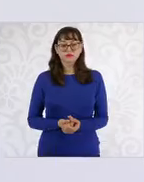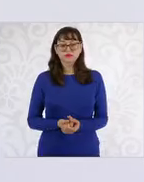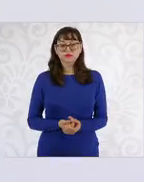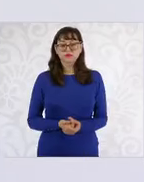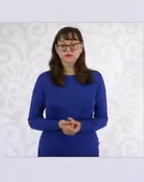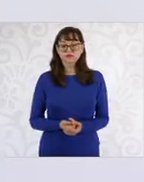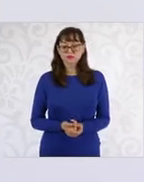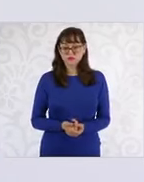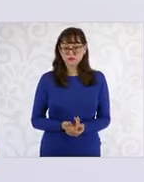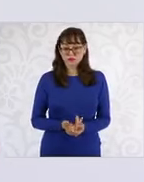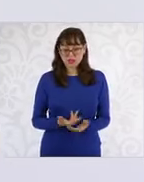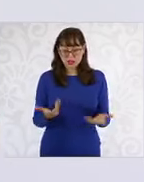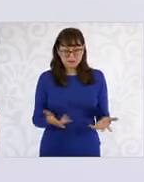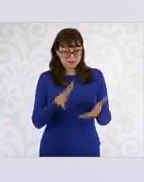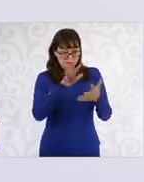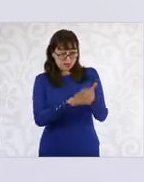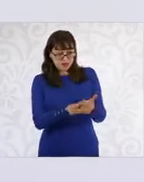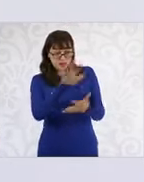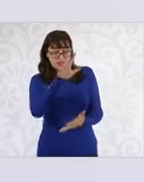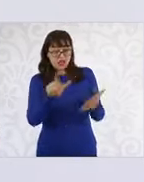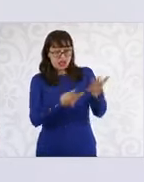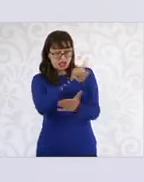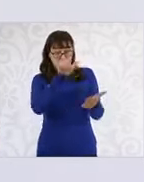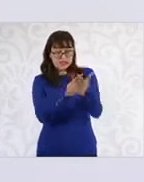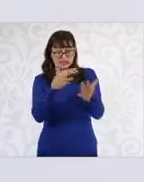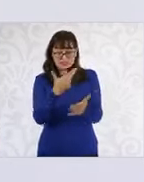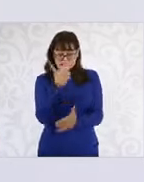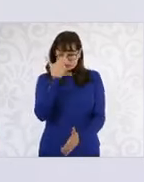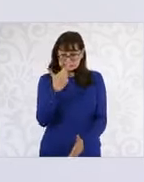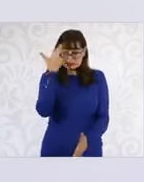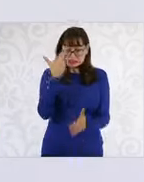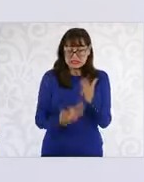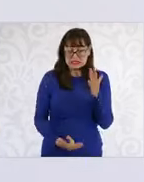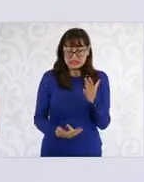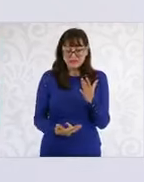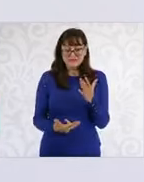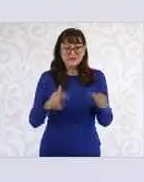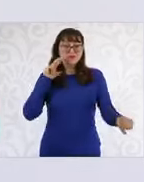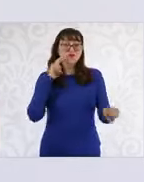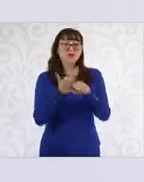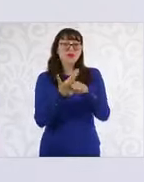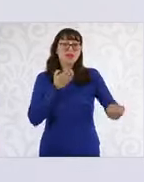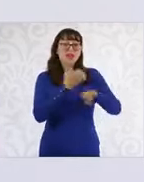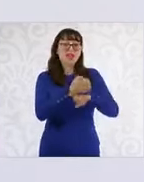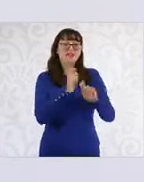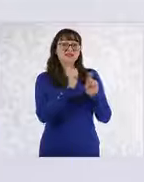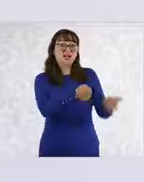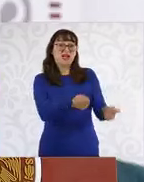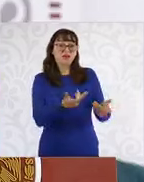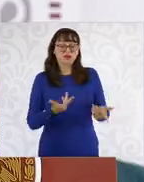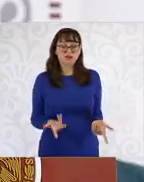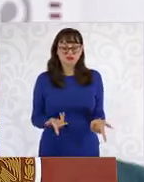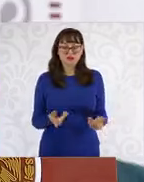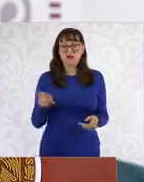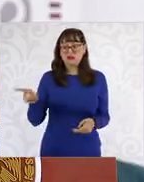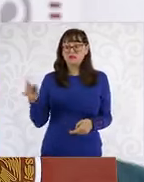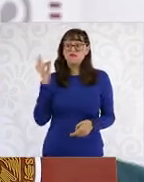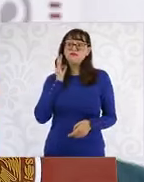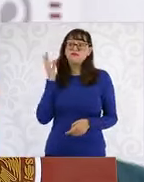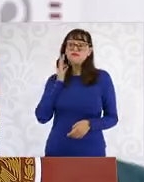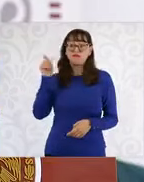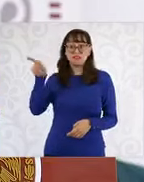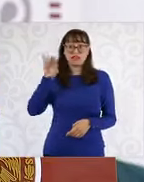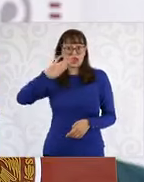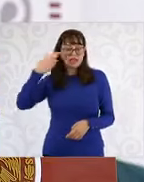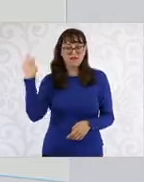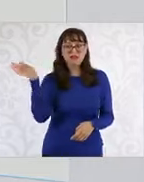me lo insiste mucho el fiscal general de la República, porque a él le corresponde los delitos